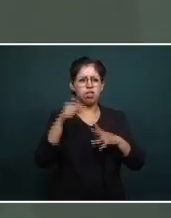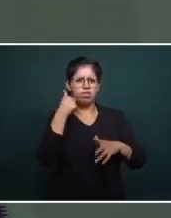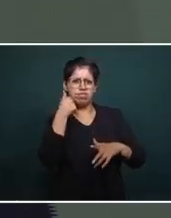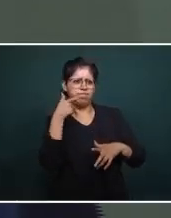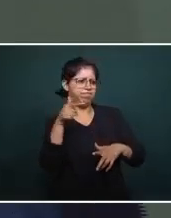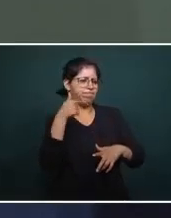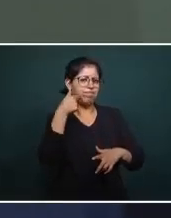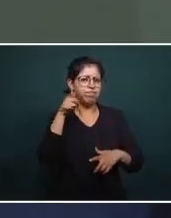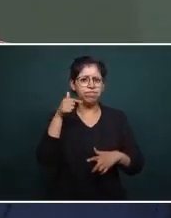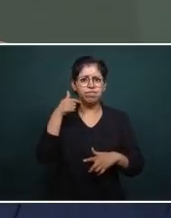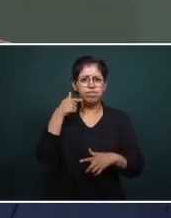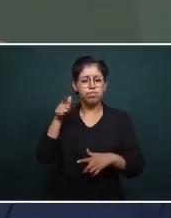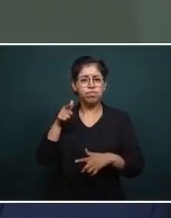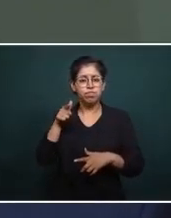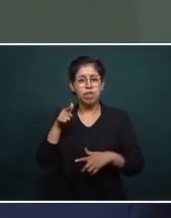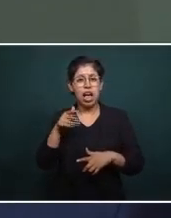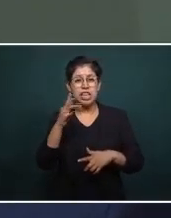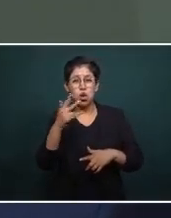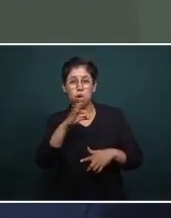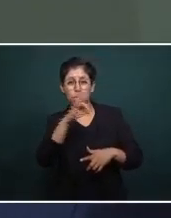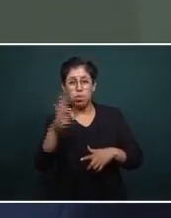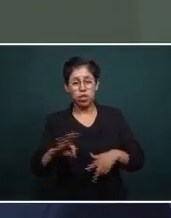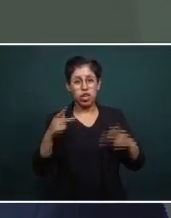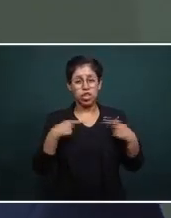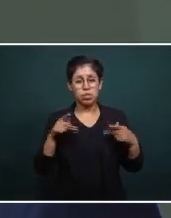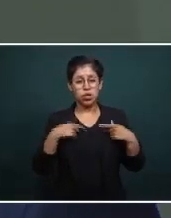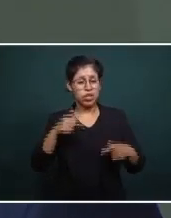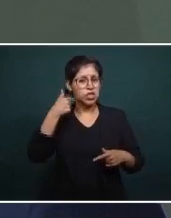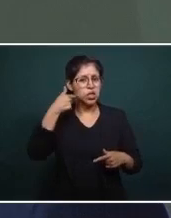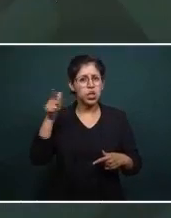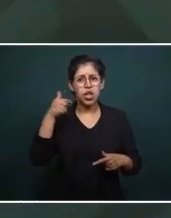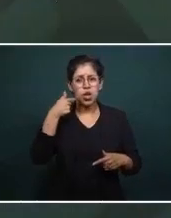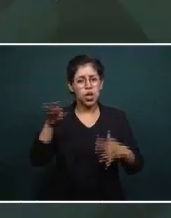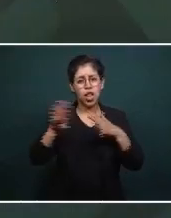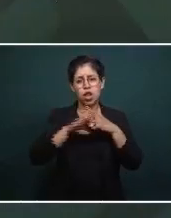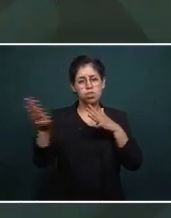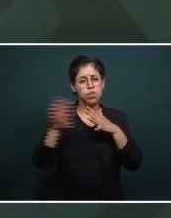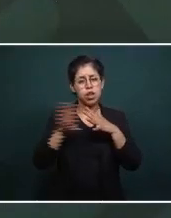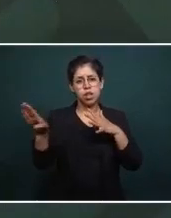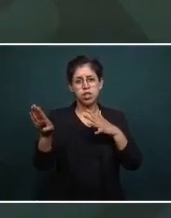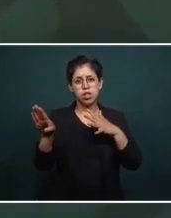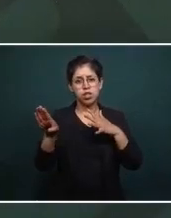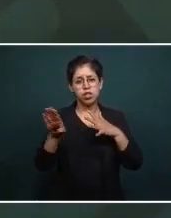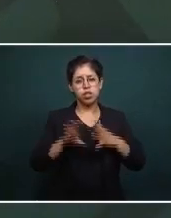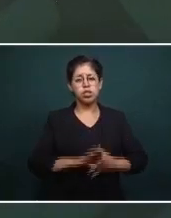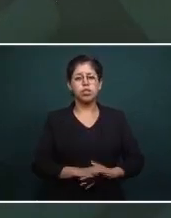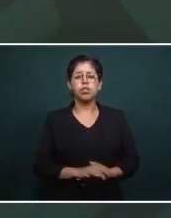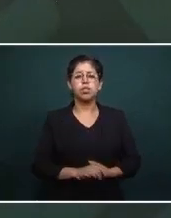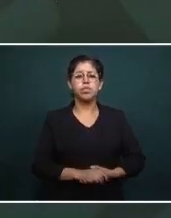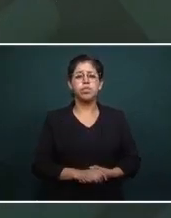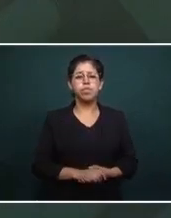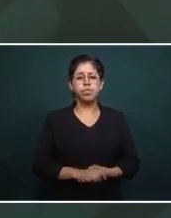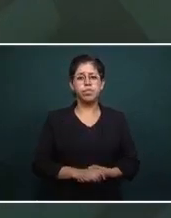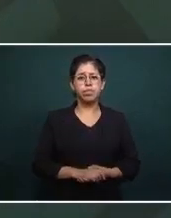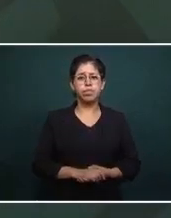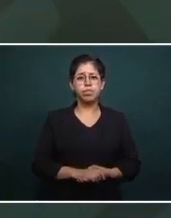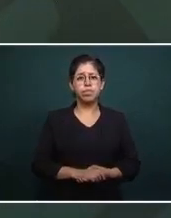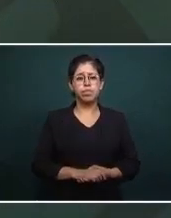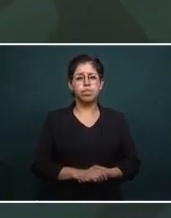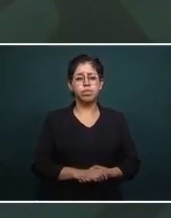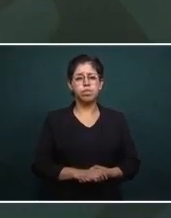del 50% de la población. Sobre todo,